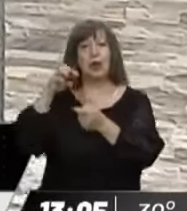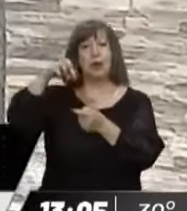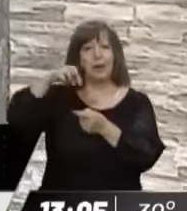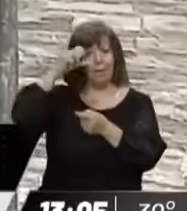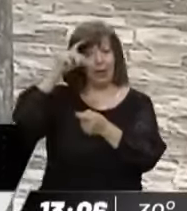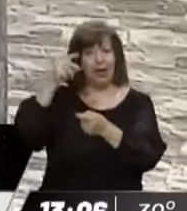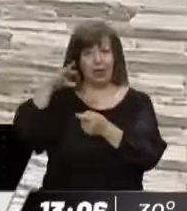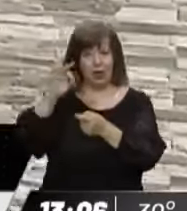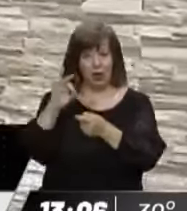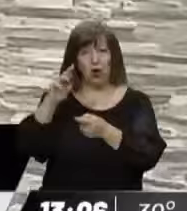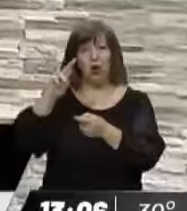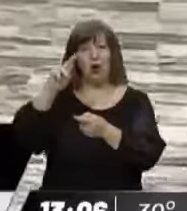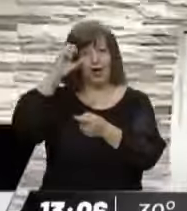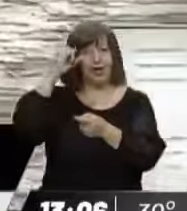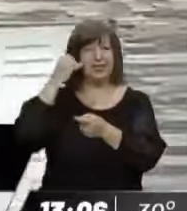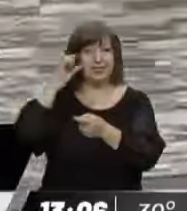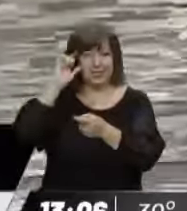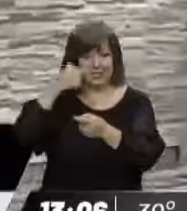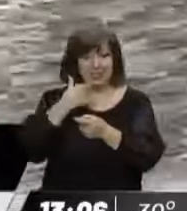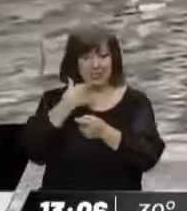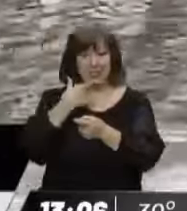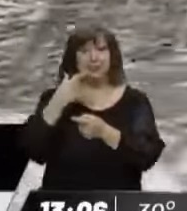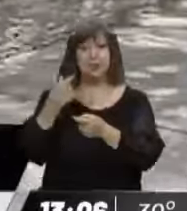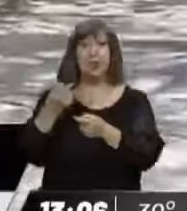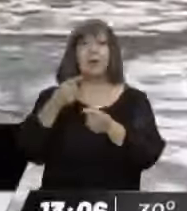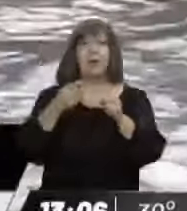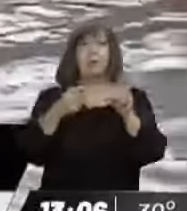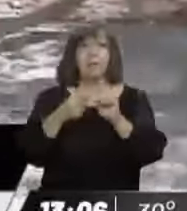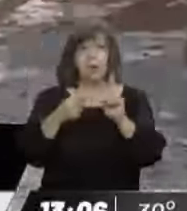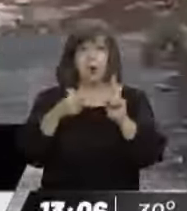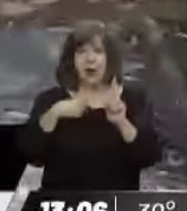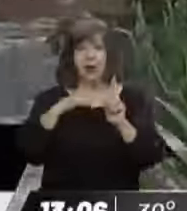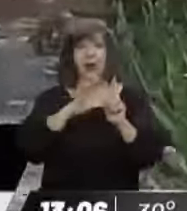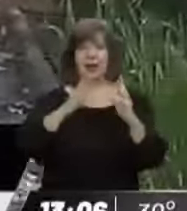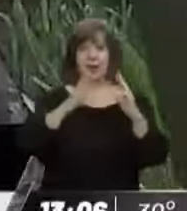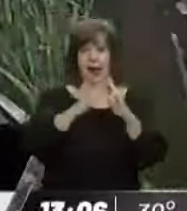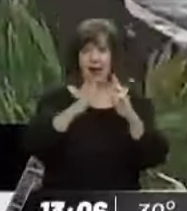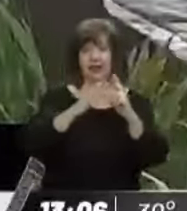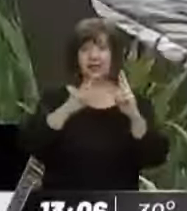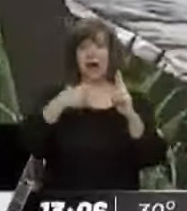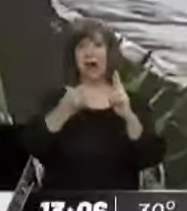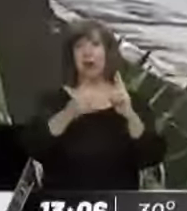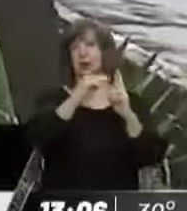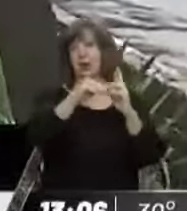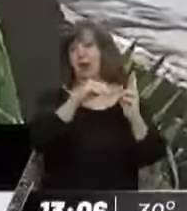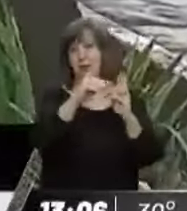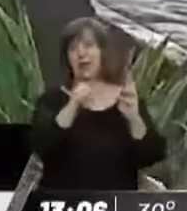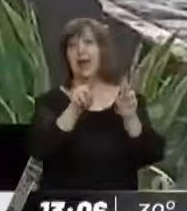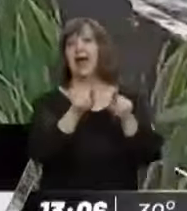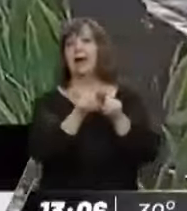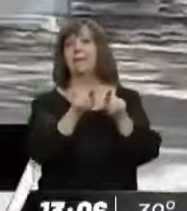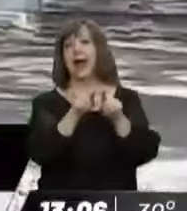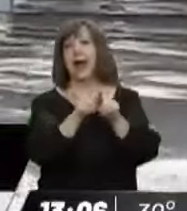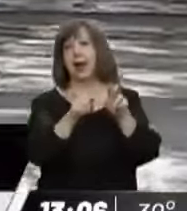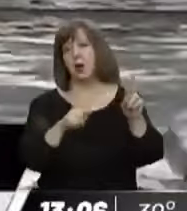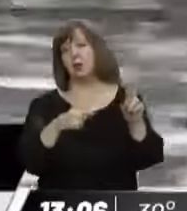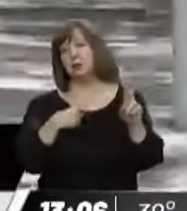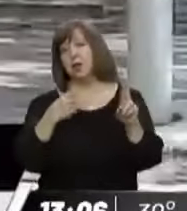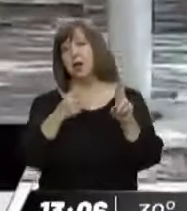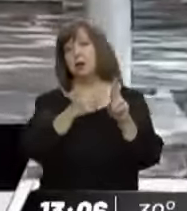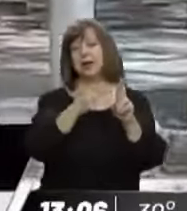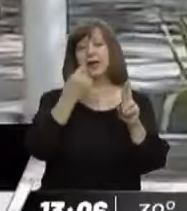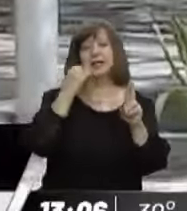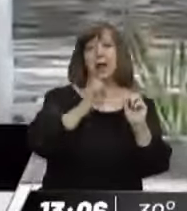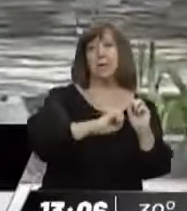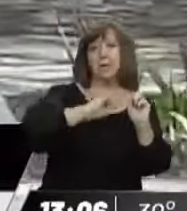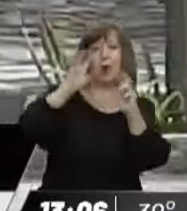Pedro Reyes. Todo ocurrió en momentos que la víctima se encontraba en su domicilio junto a otros familiares, ya que ella estaba por